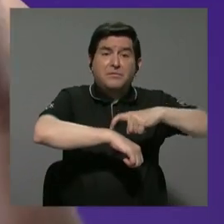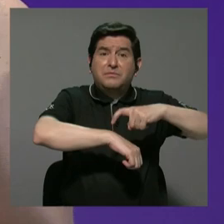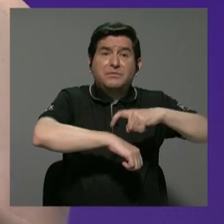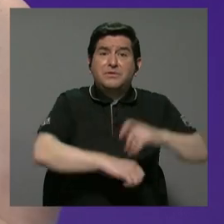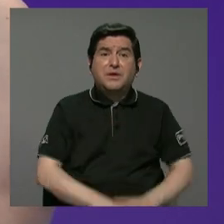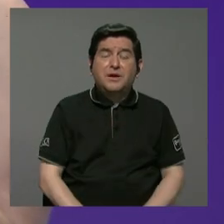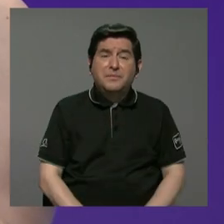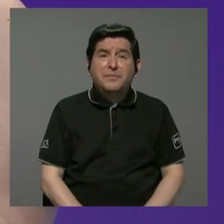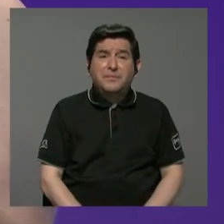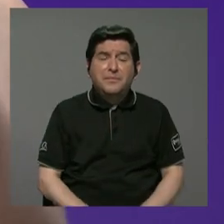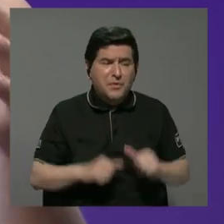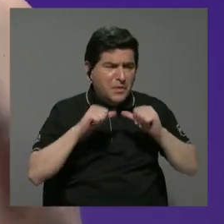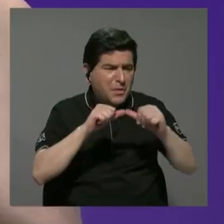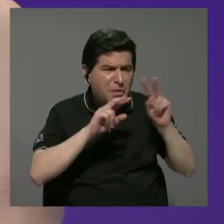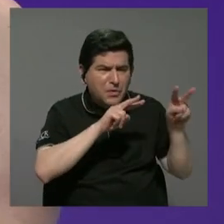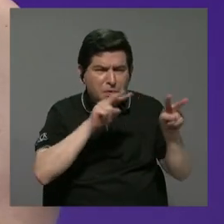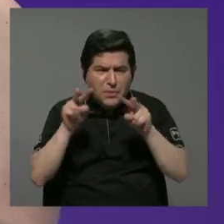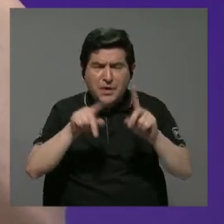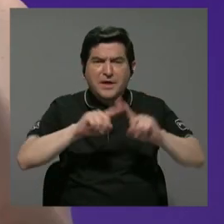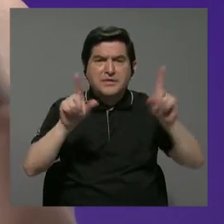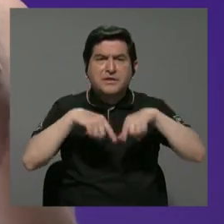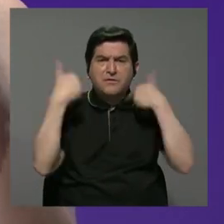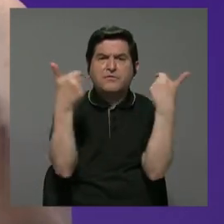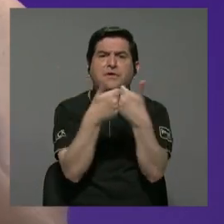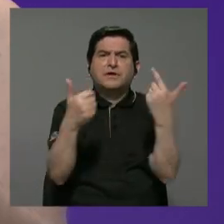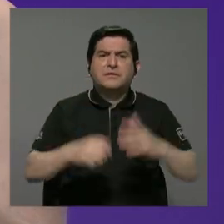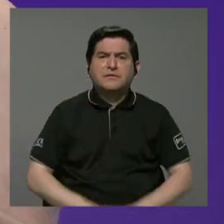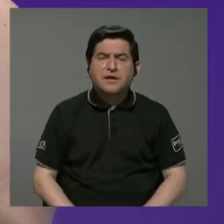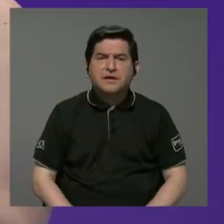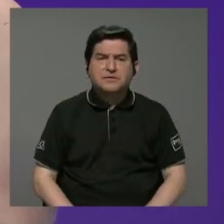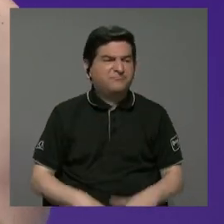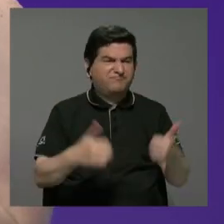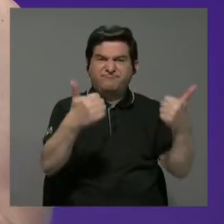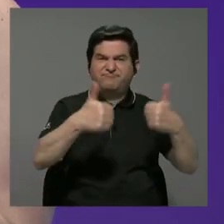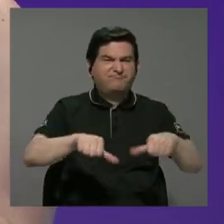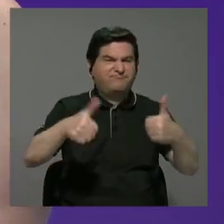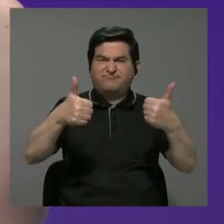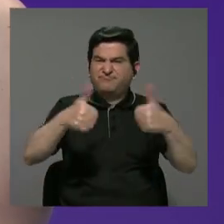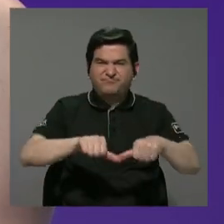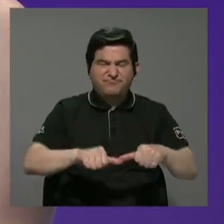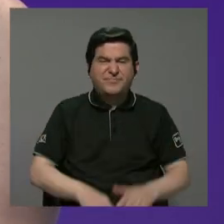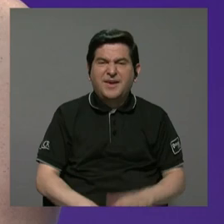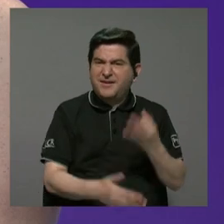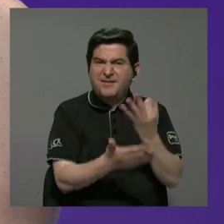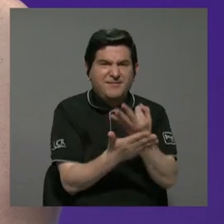¿Qué es lo que vamos a seguir viendo en los distintos sectores? Desacuerdos respecto a cómo